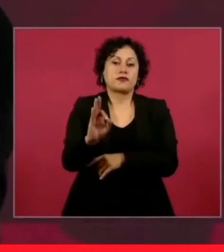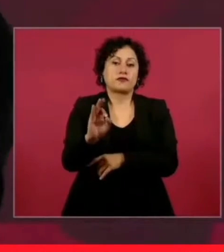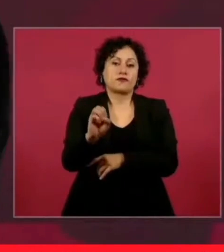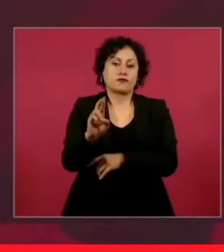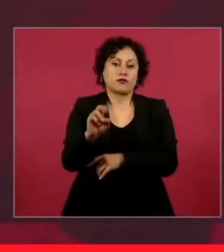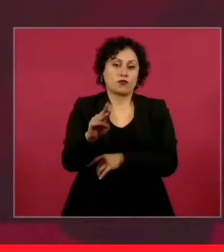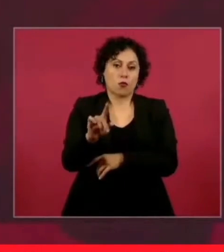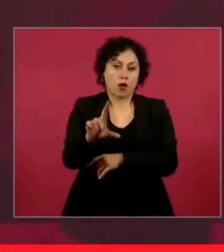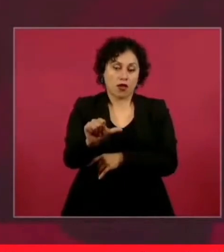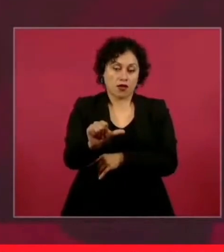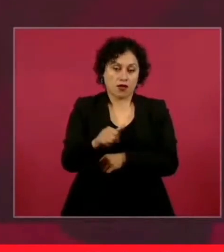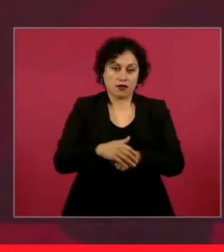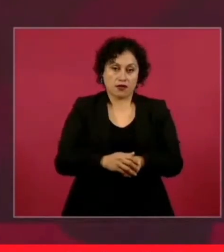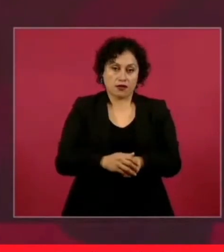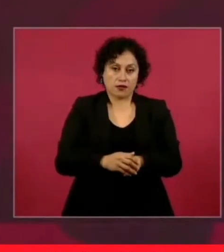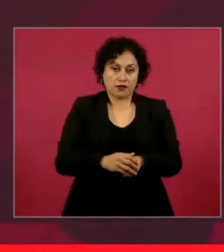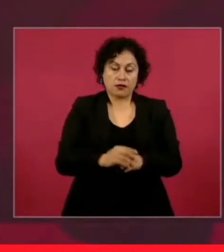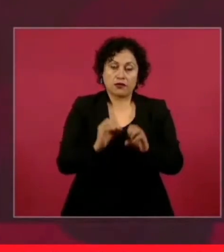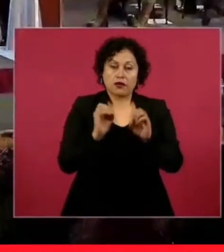o en